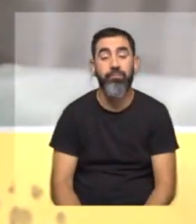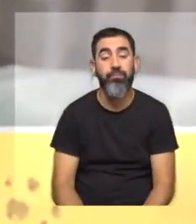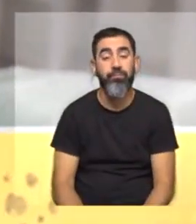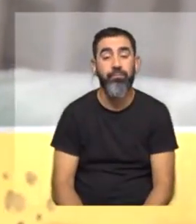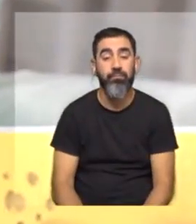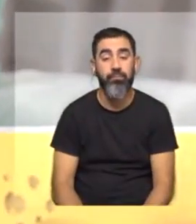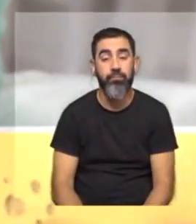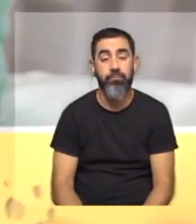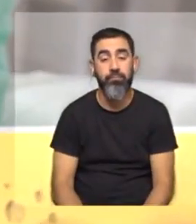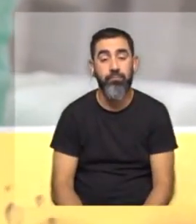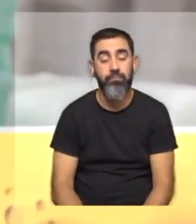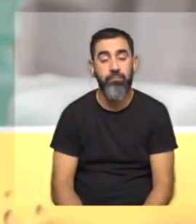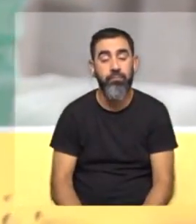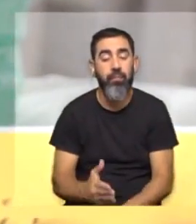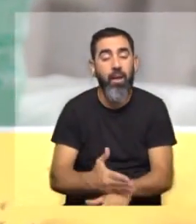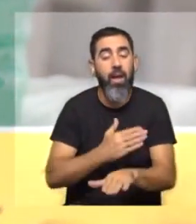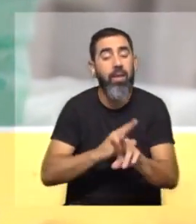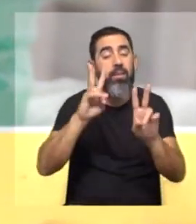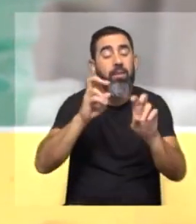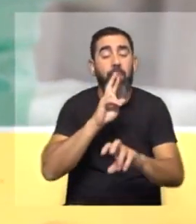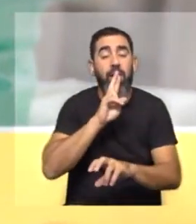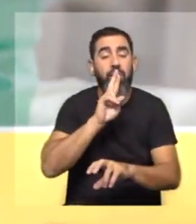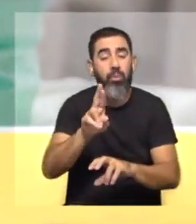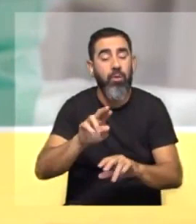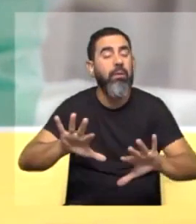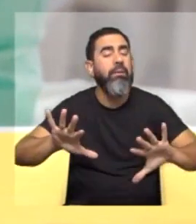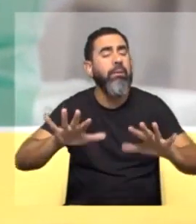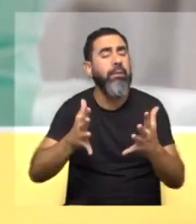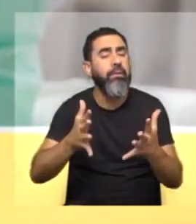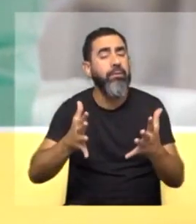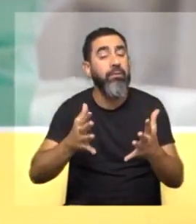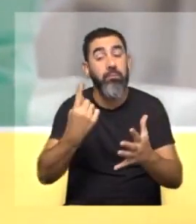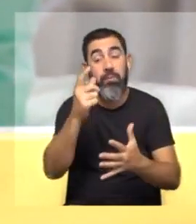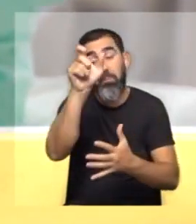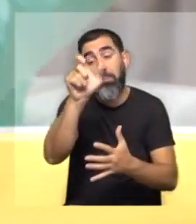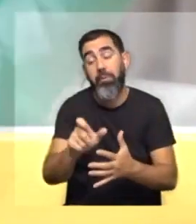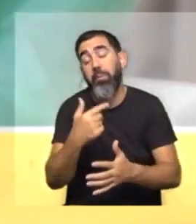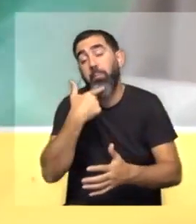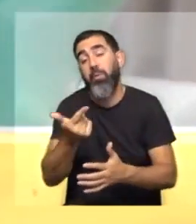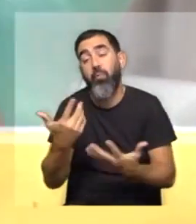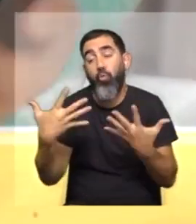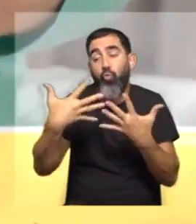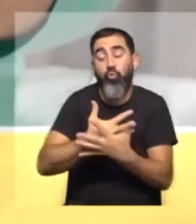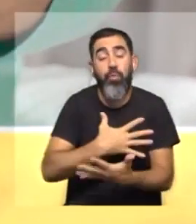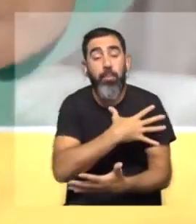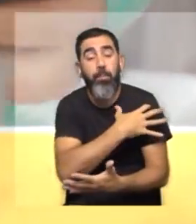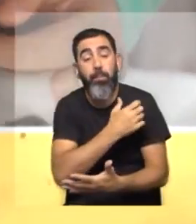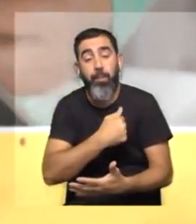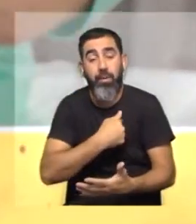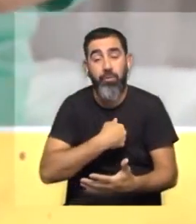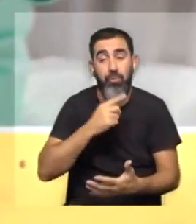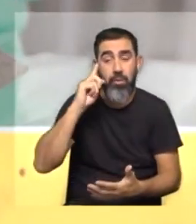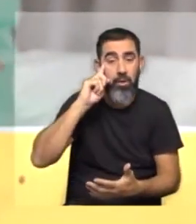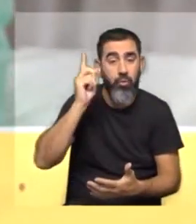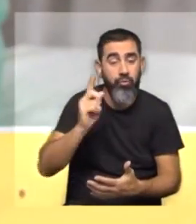¿Qué pasa, antes de entrar en los resultados, Edgardo, qué pasa cuando una persona sufre de hipertensión y no lo